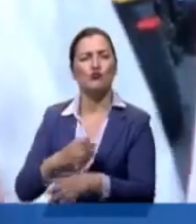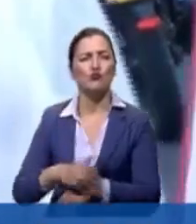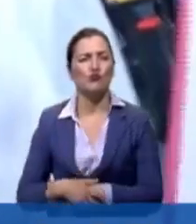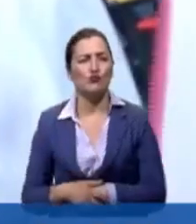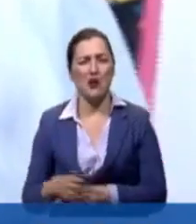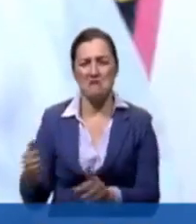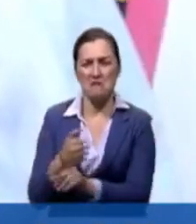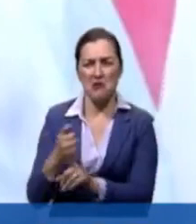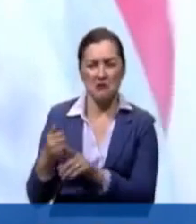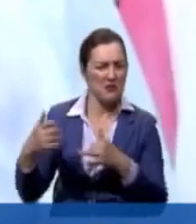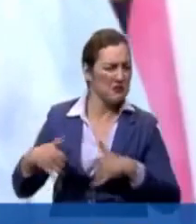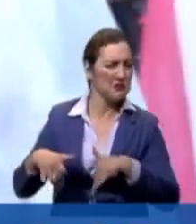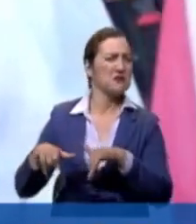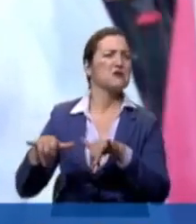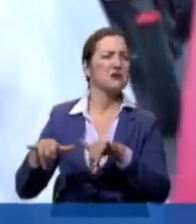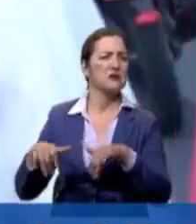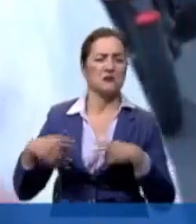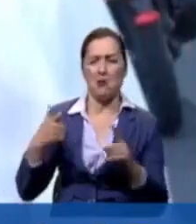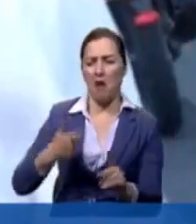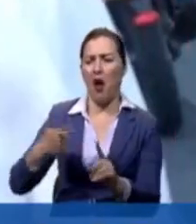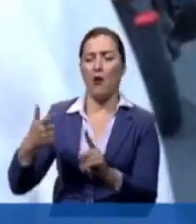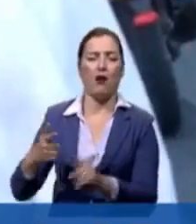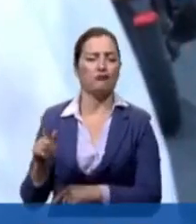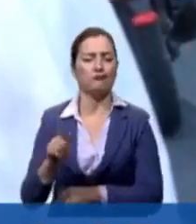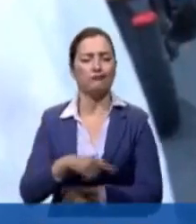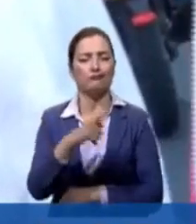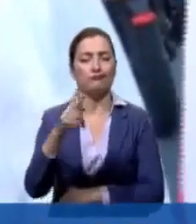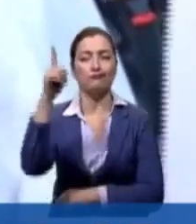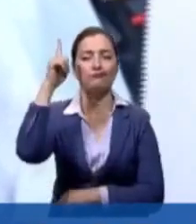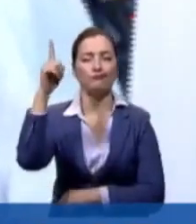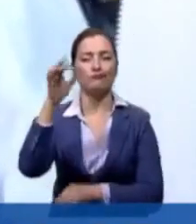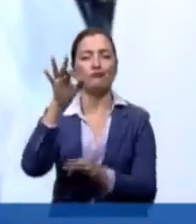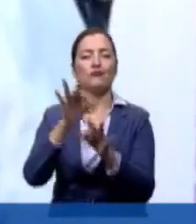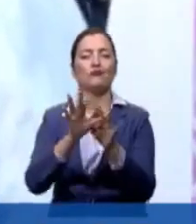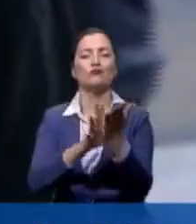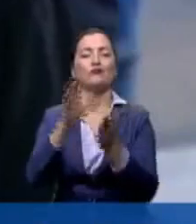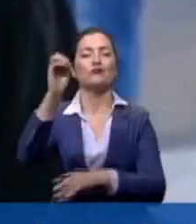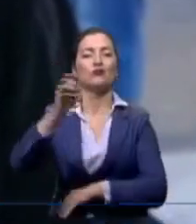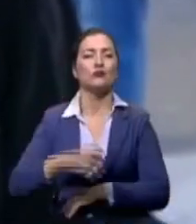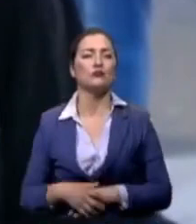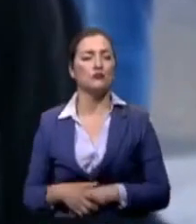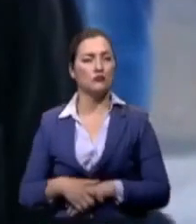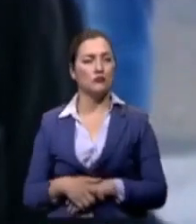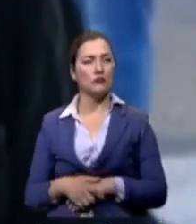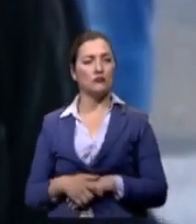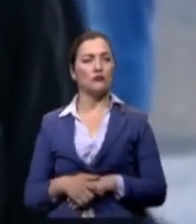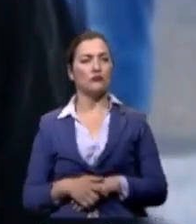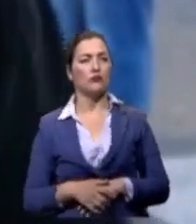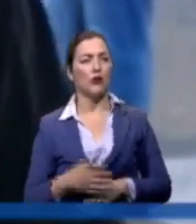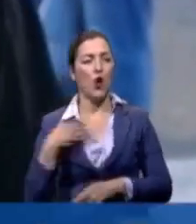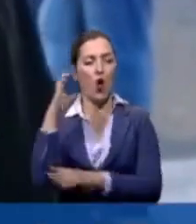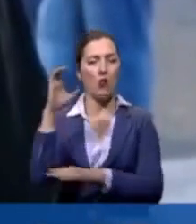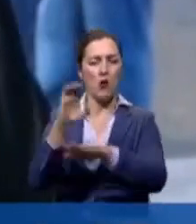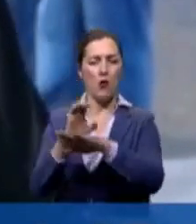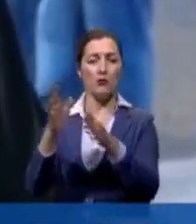que los violentos acaben con la vida de esos grandes líderes de los pueblos hermanos. Como colombo-ecuatorianos, porque